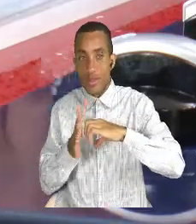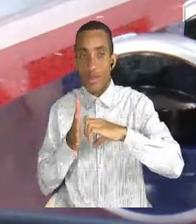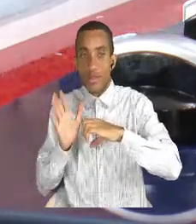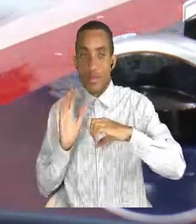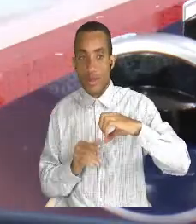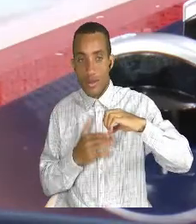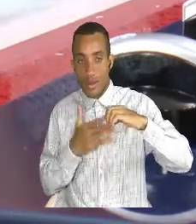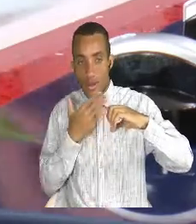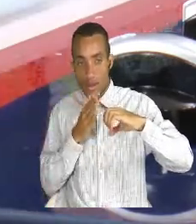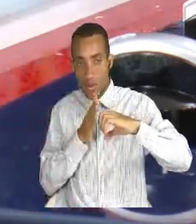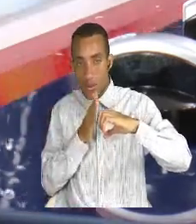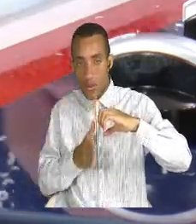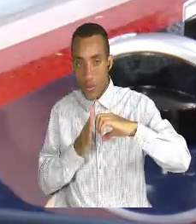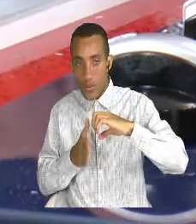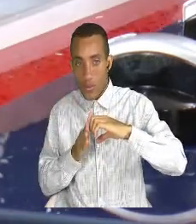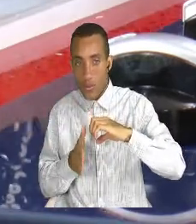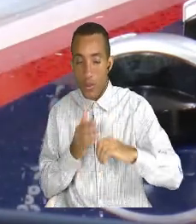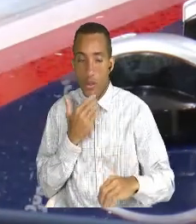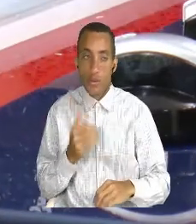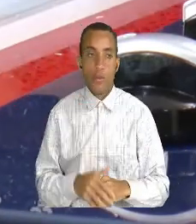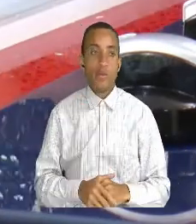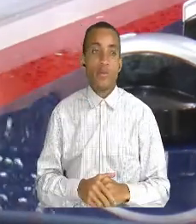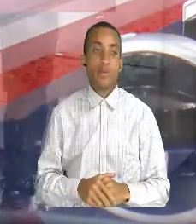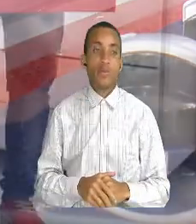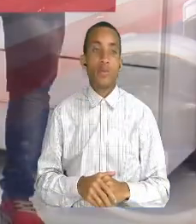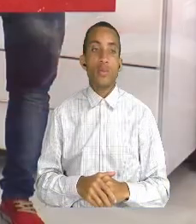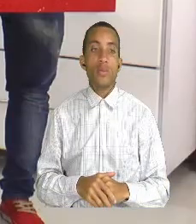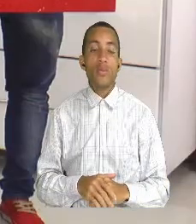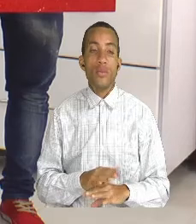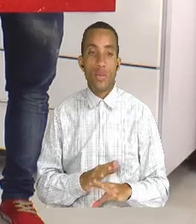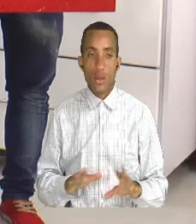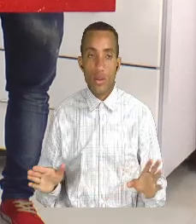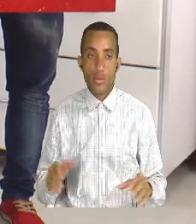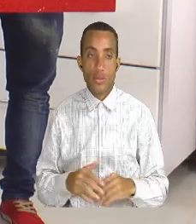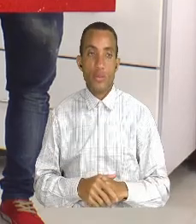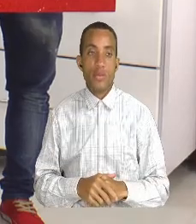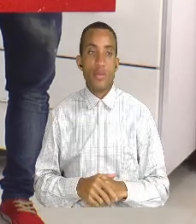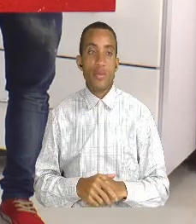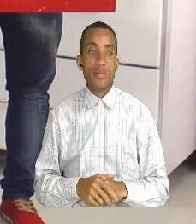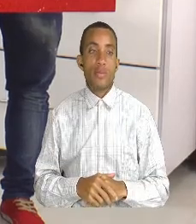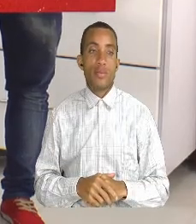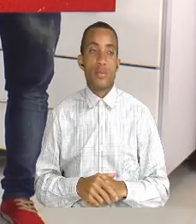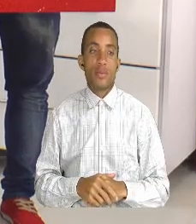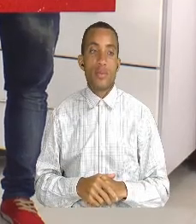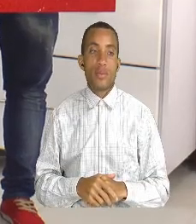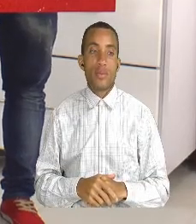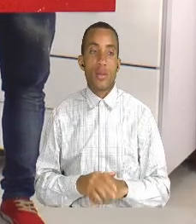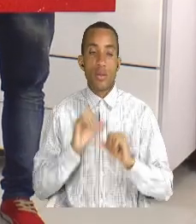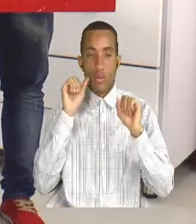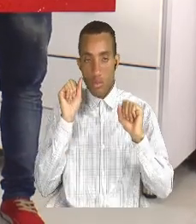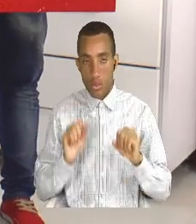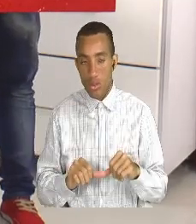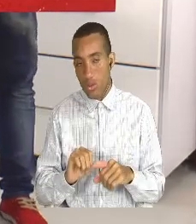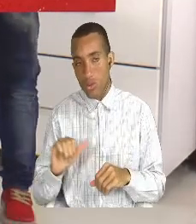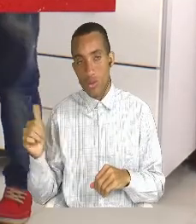bueno, aquí vamos. Bueno, mi Rochi. Entonces yo voy a acomodar acá para agilizar un poquito más. Voy a utilizar otra